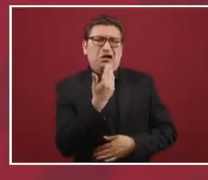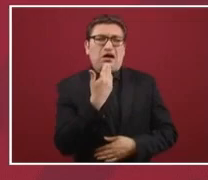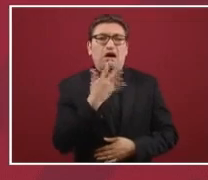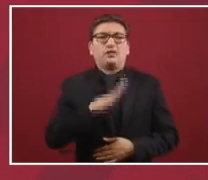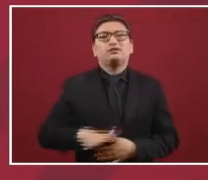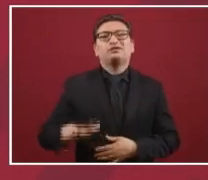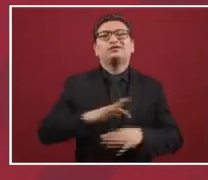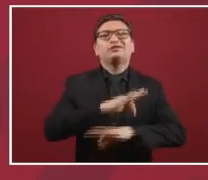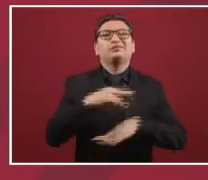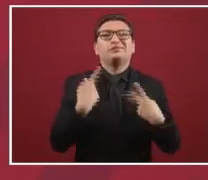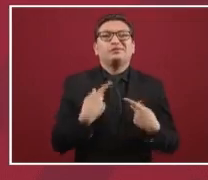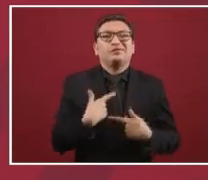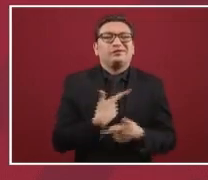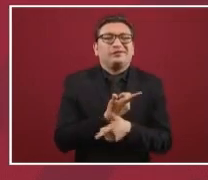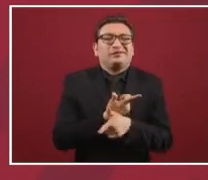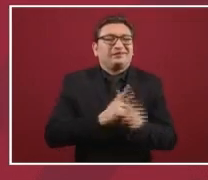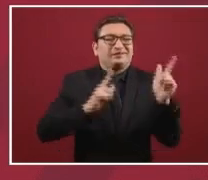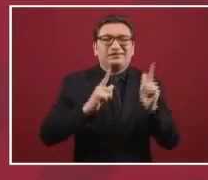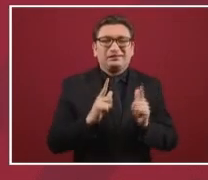pública.